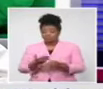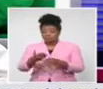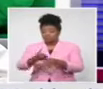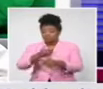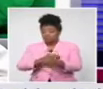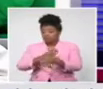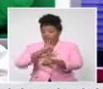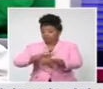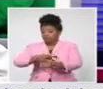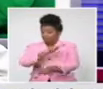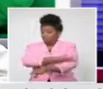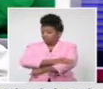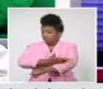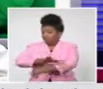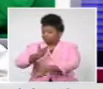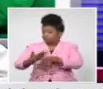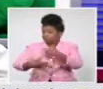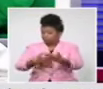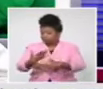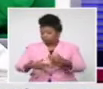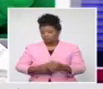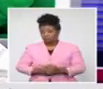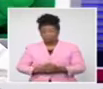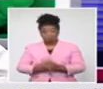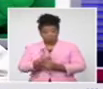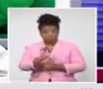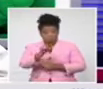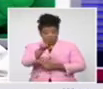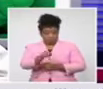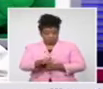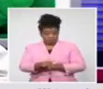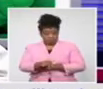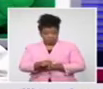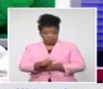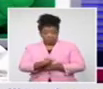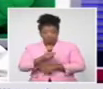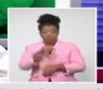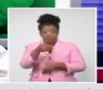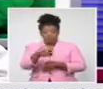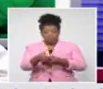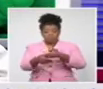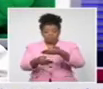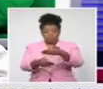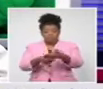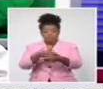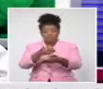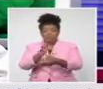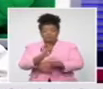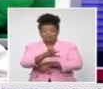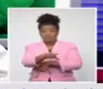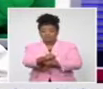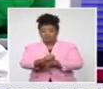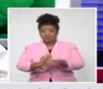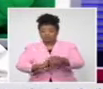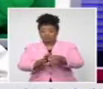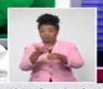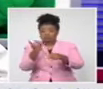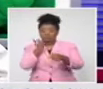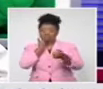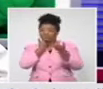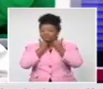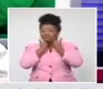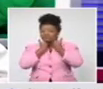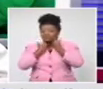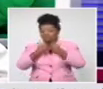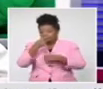hipertensión arterial, y este fue un paciente que también, después de ser identificado con fiebre y con secreción